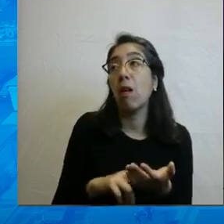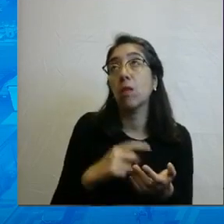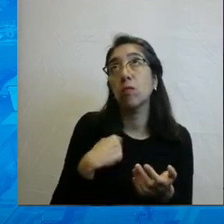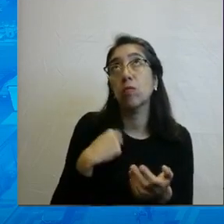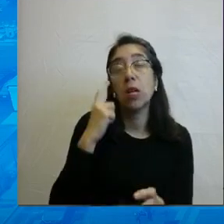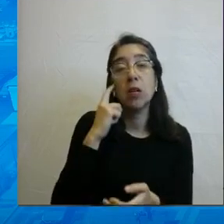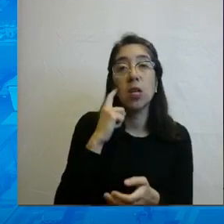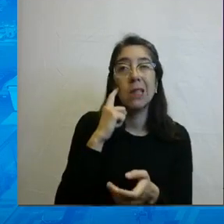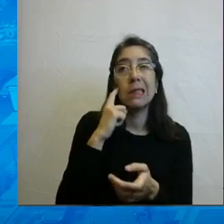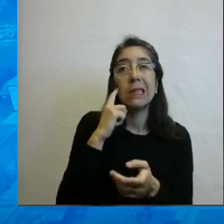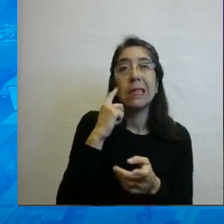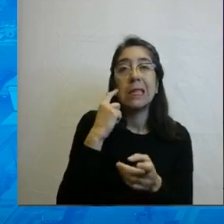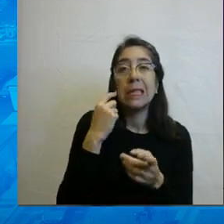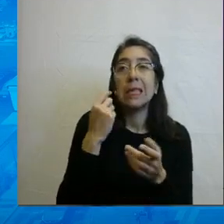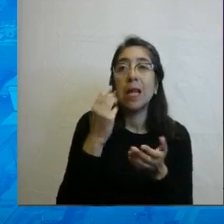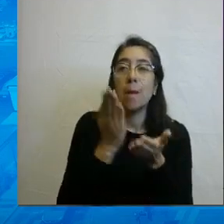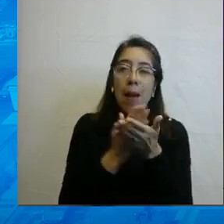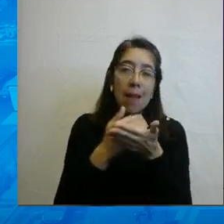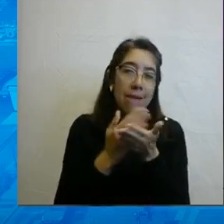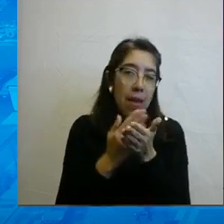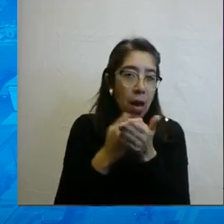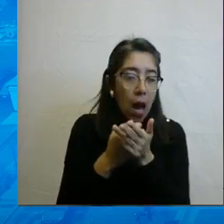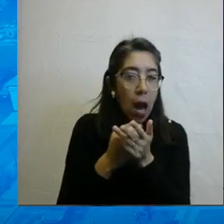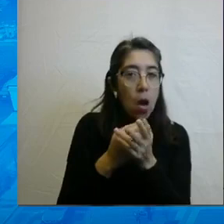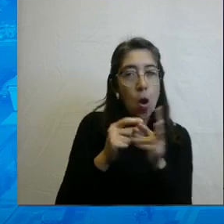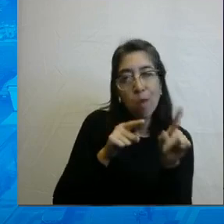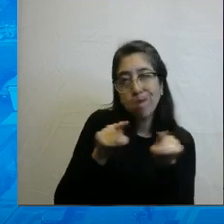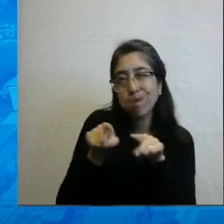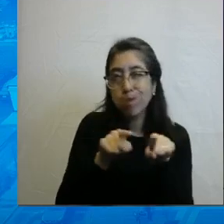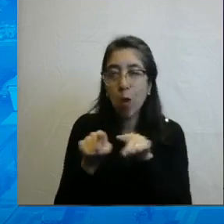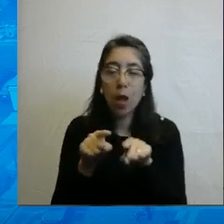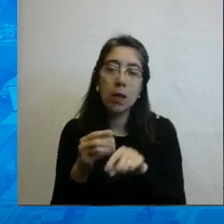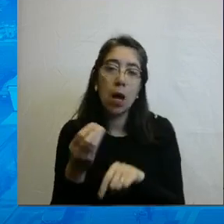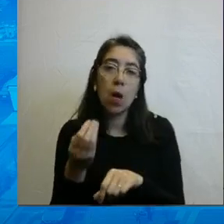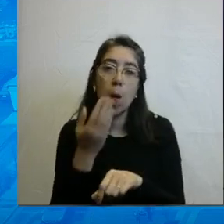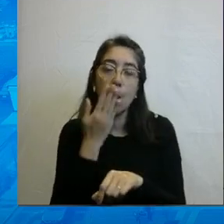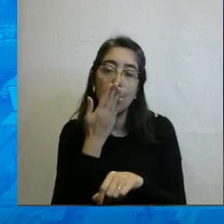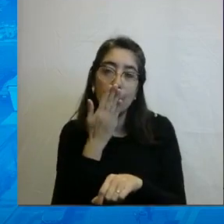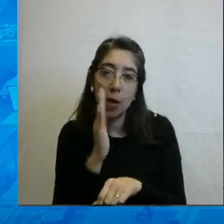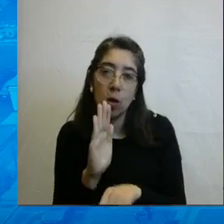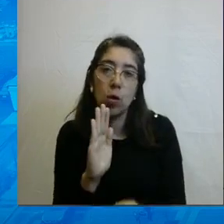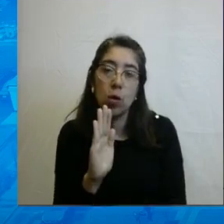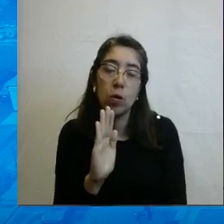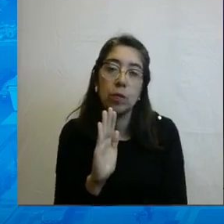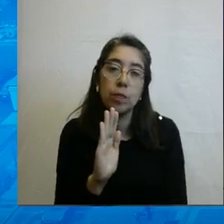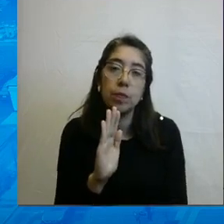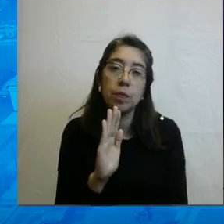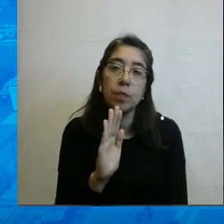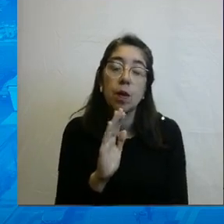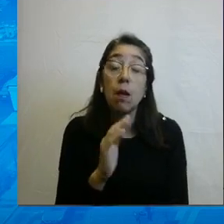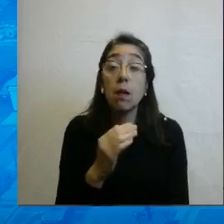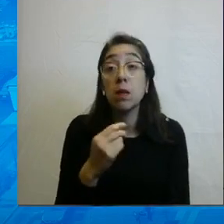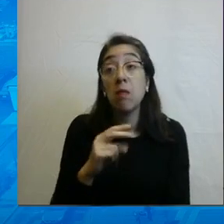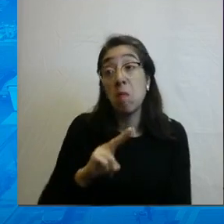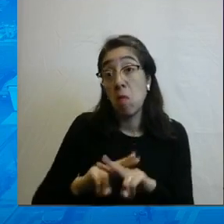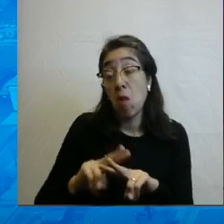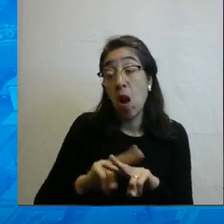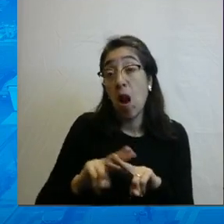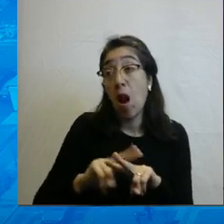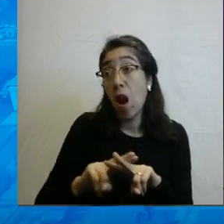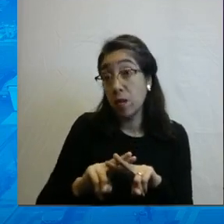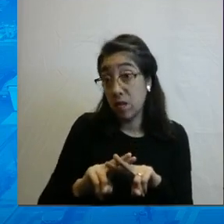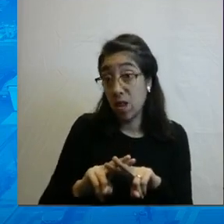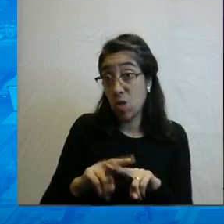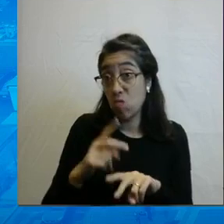pero implementarlo en todos los colegios de la corporación sería importante. Así que si vamos a hacer una donación, hagamos una donación importante a los